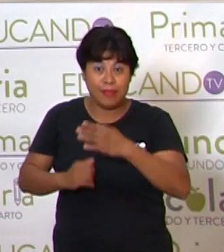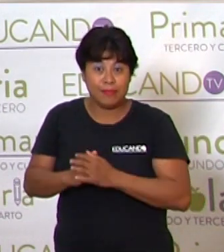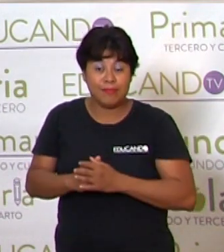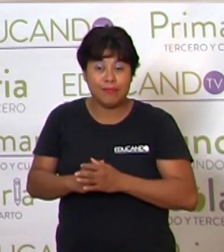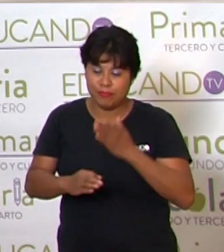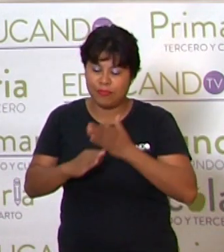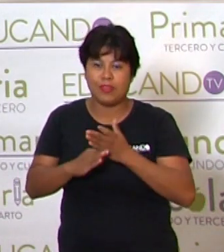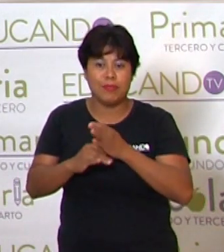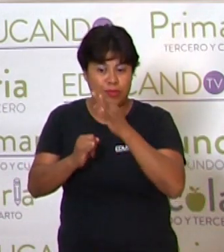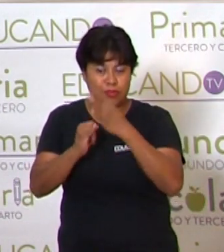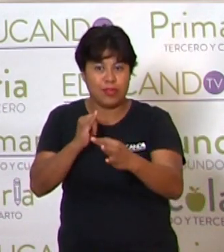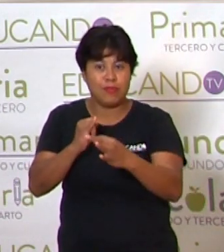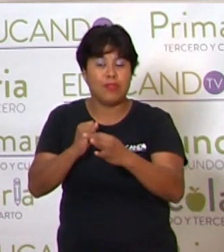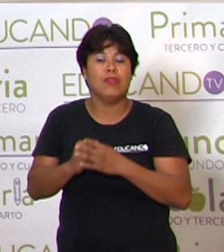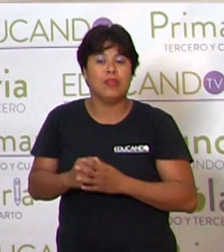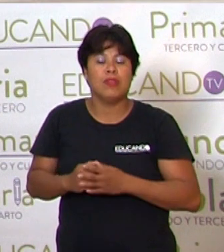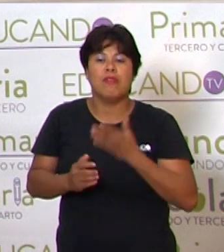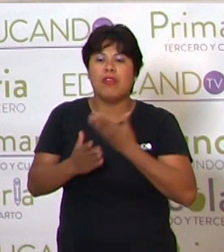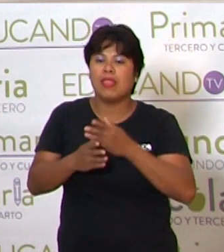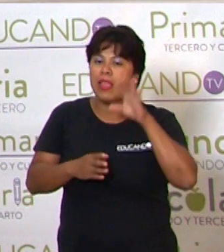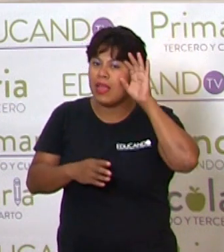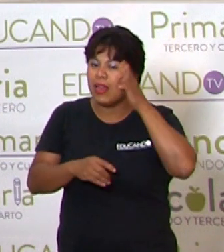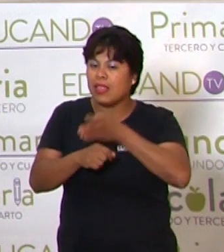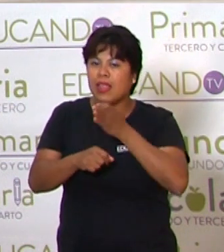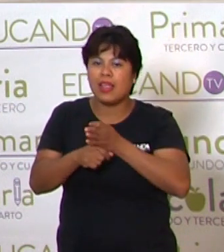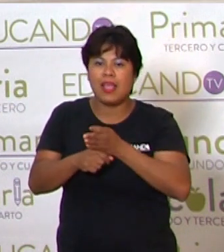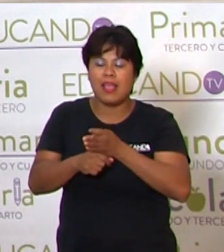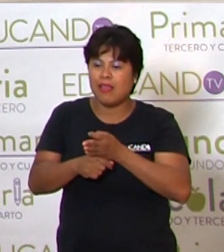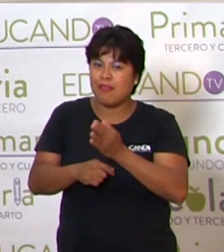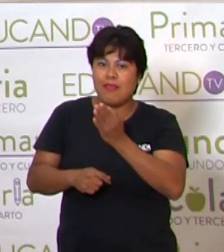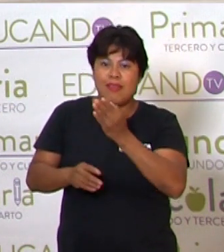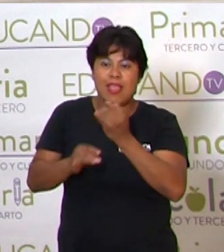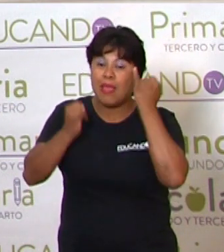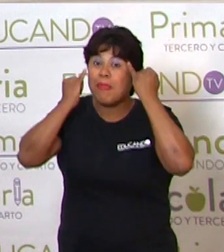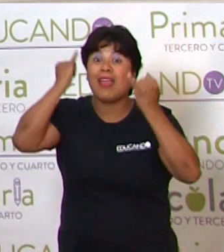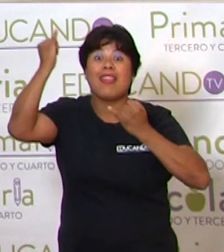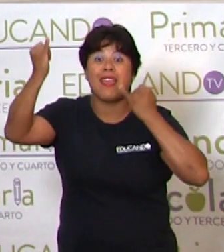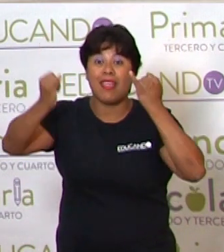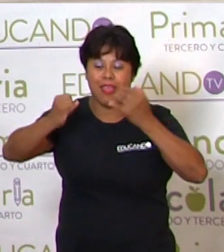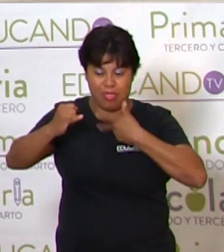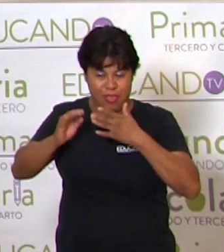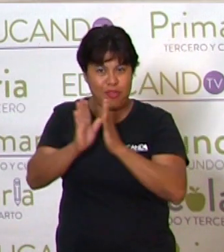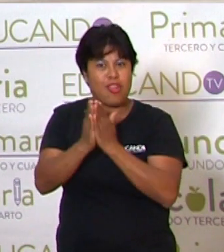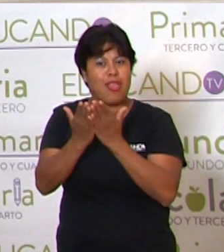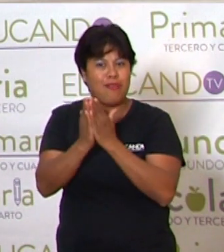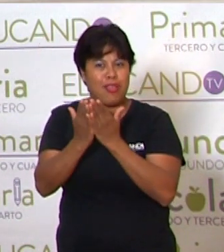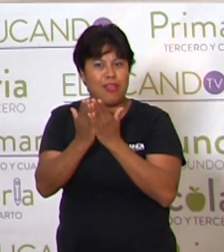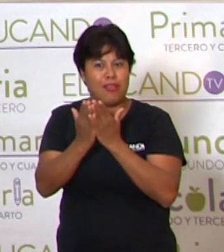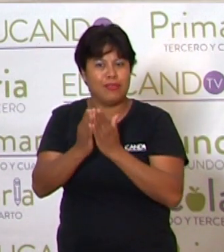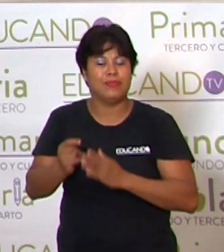Bien, pues por último nos queda la caricatura fantástica y para eso traje un libro